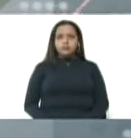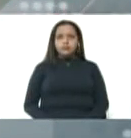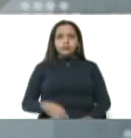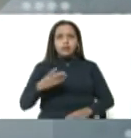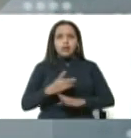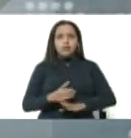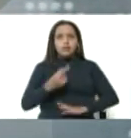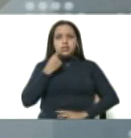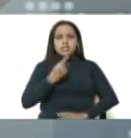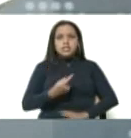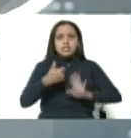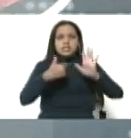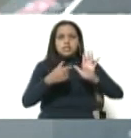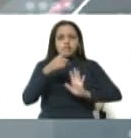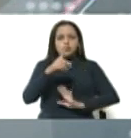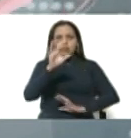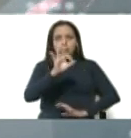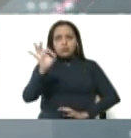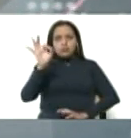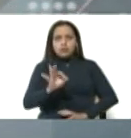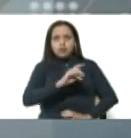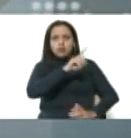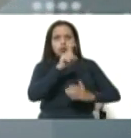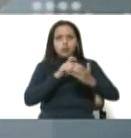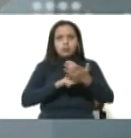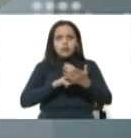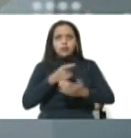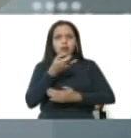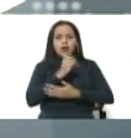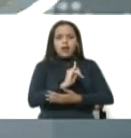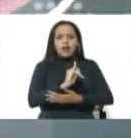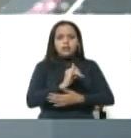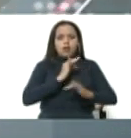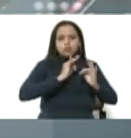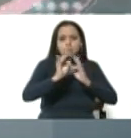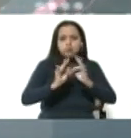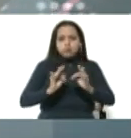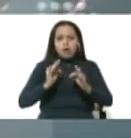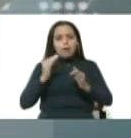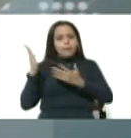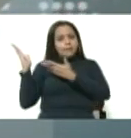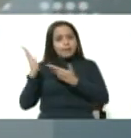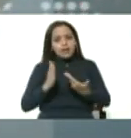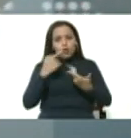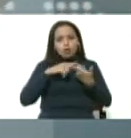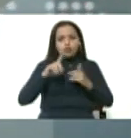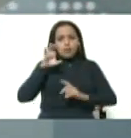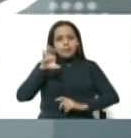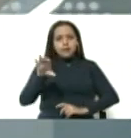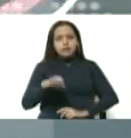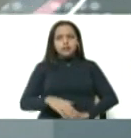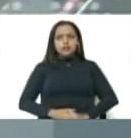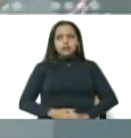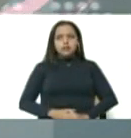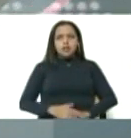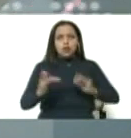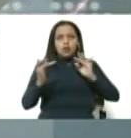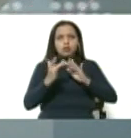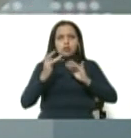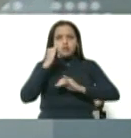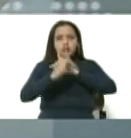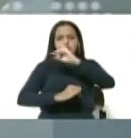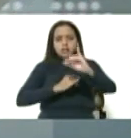61% del total de casos, son casos importados. O resulta de viajeros internacionales 3